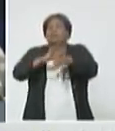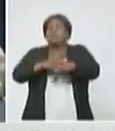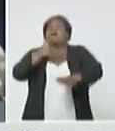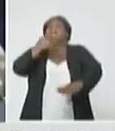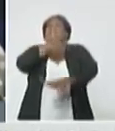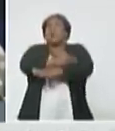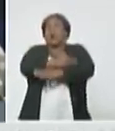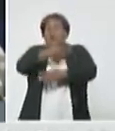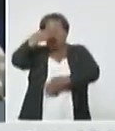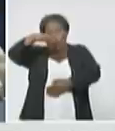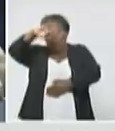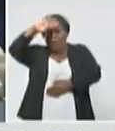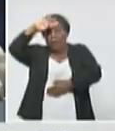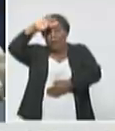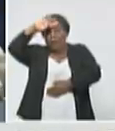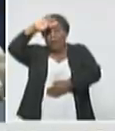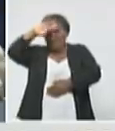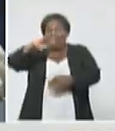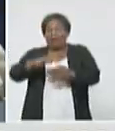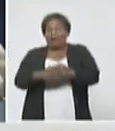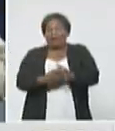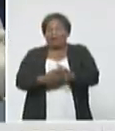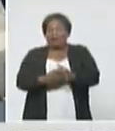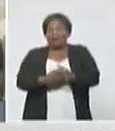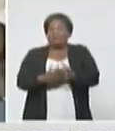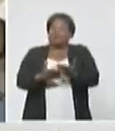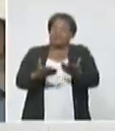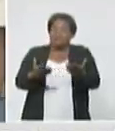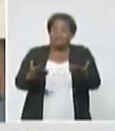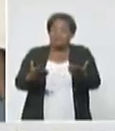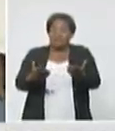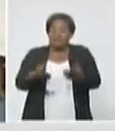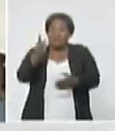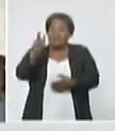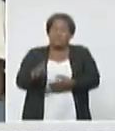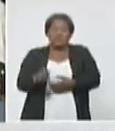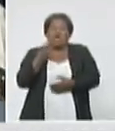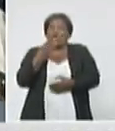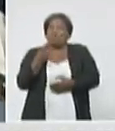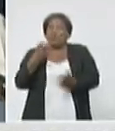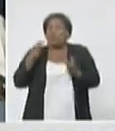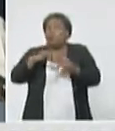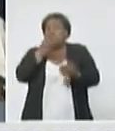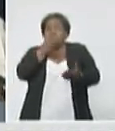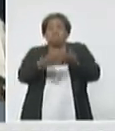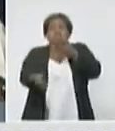país, pues desgraciadamente personas indolentes pues no